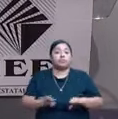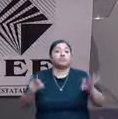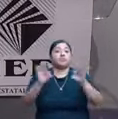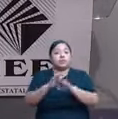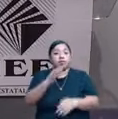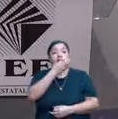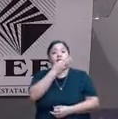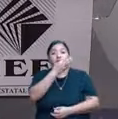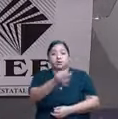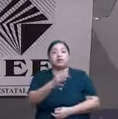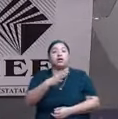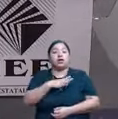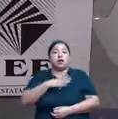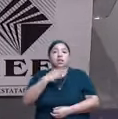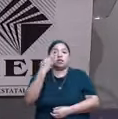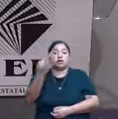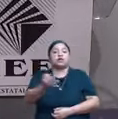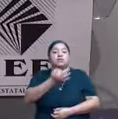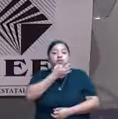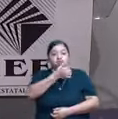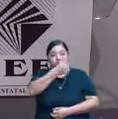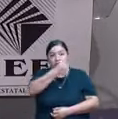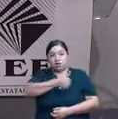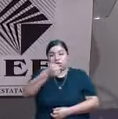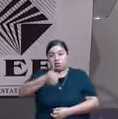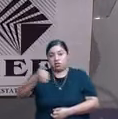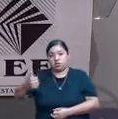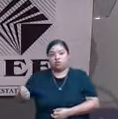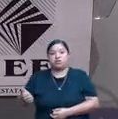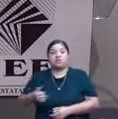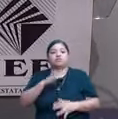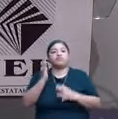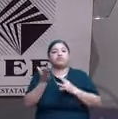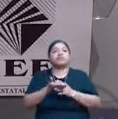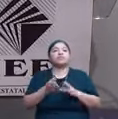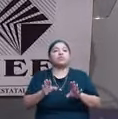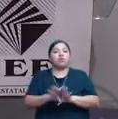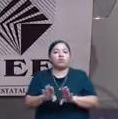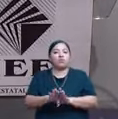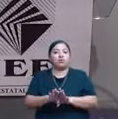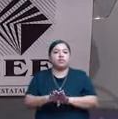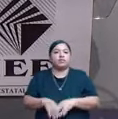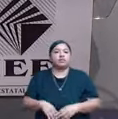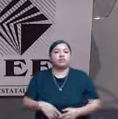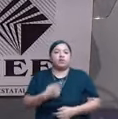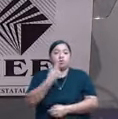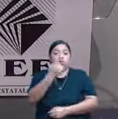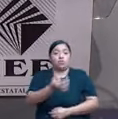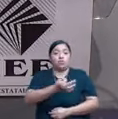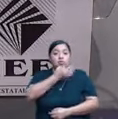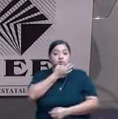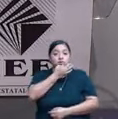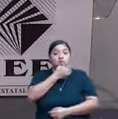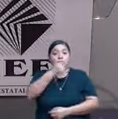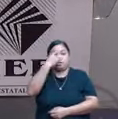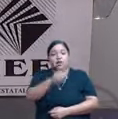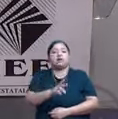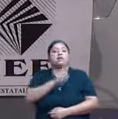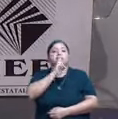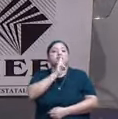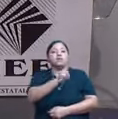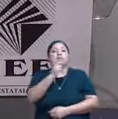cada candidatura tendrá 3 minutos por bloque temático, los cuales se dividirán de la siguiente forma: 1 minuto para detonar, para responder